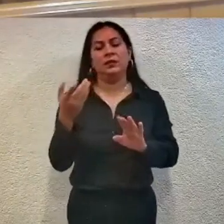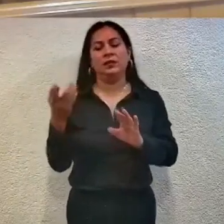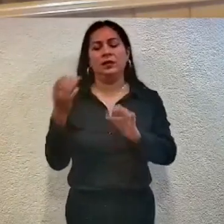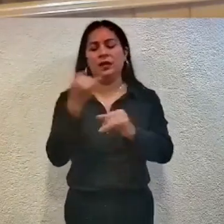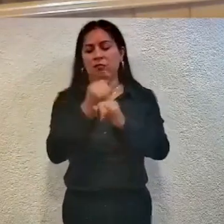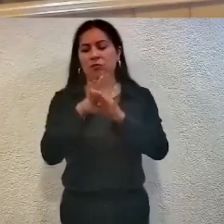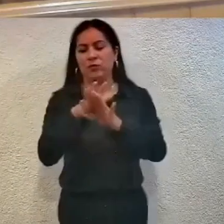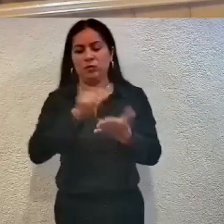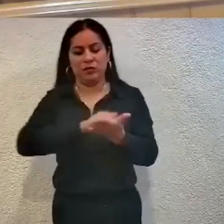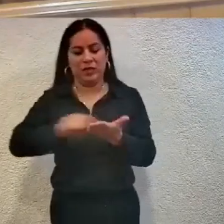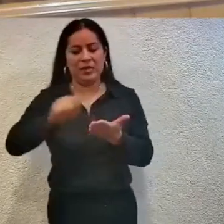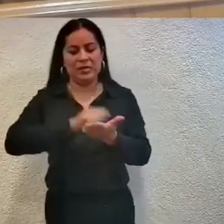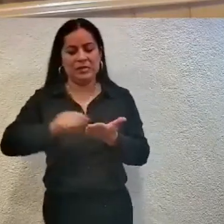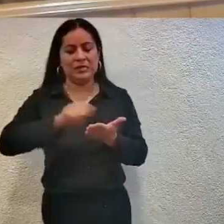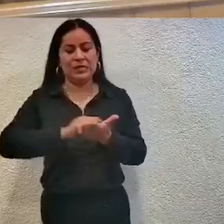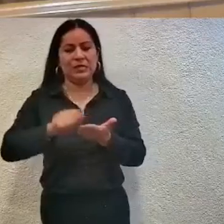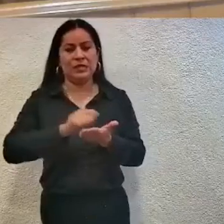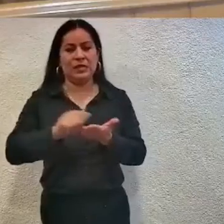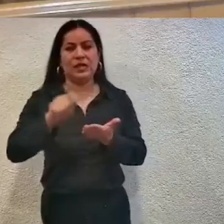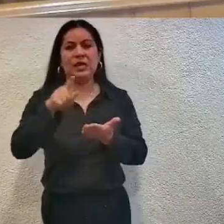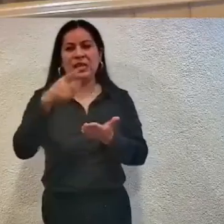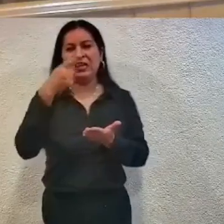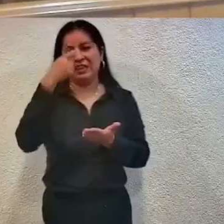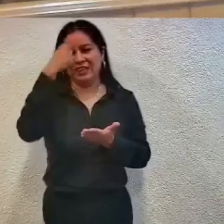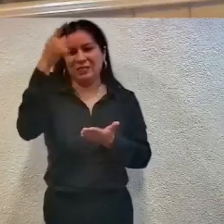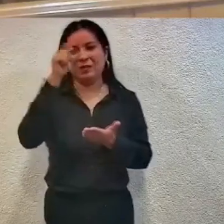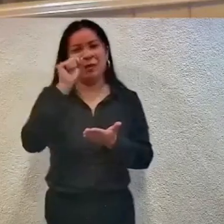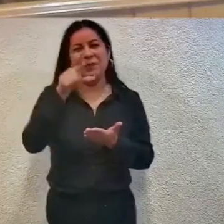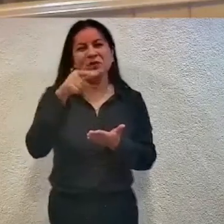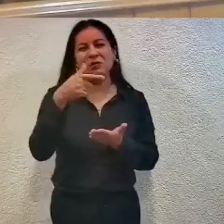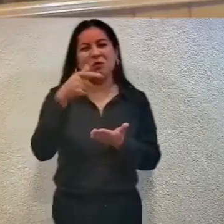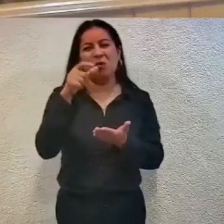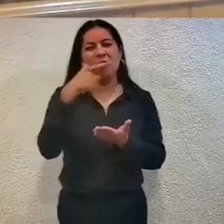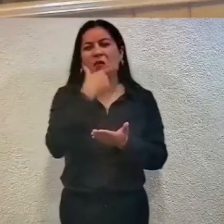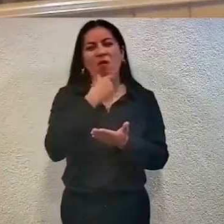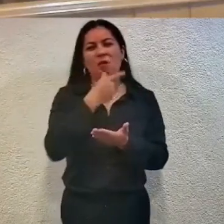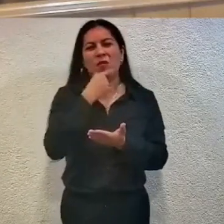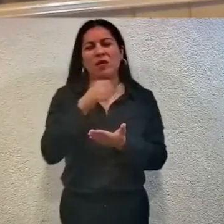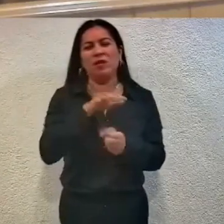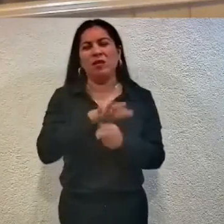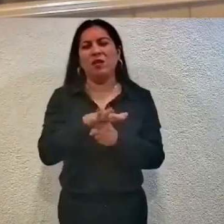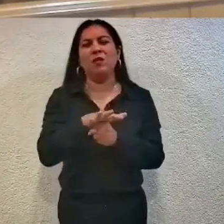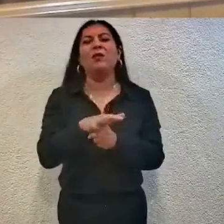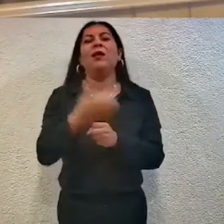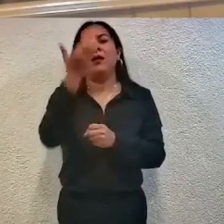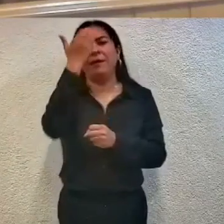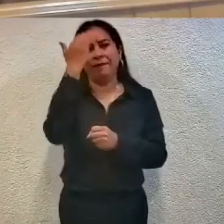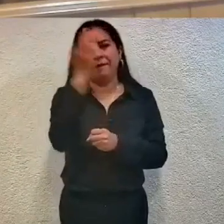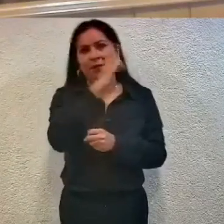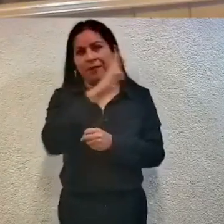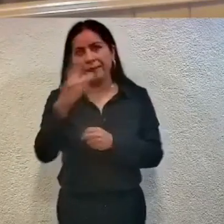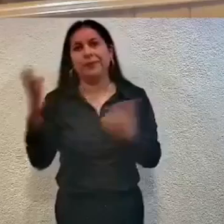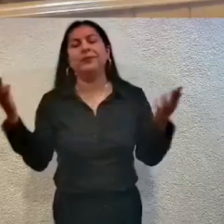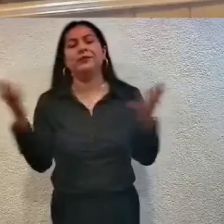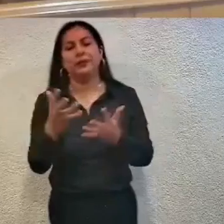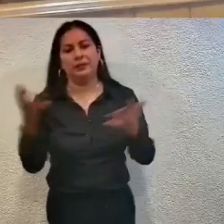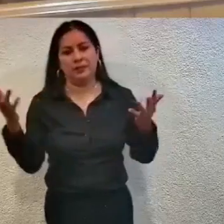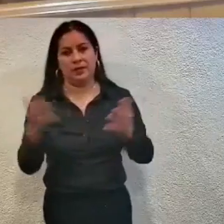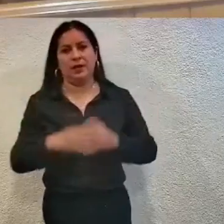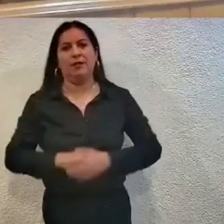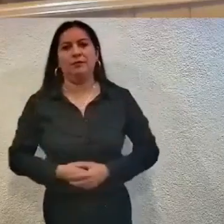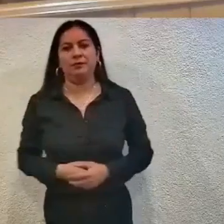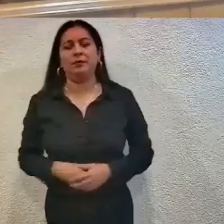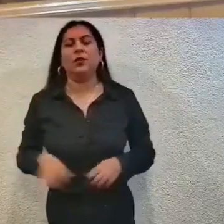anterior, concatenado con el contenido del escrito de 1 de agosto, suscrito por el mismo Giovanni Velázquez Gabriel, en el cual